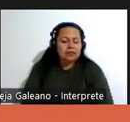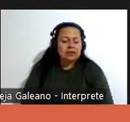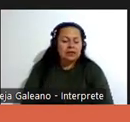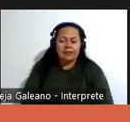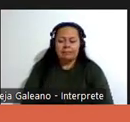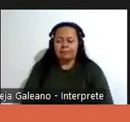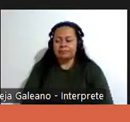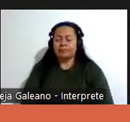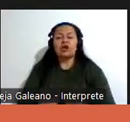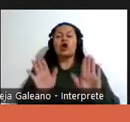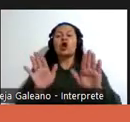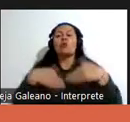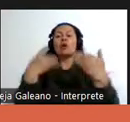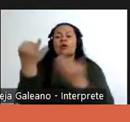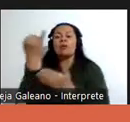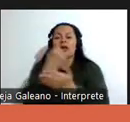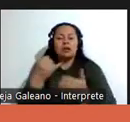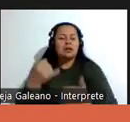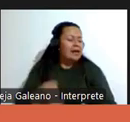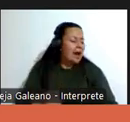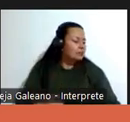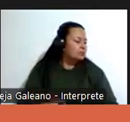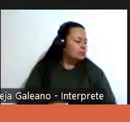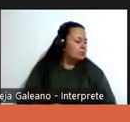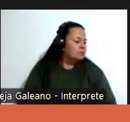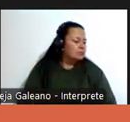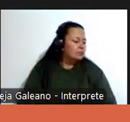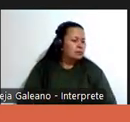¿Cómo van con sus siluetas?